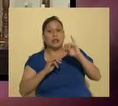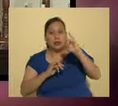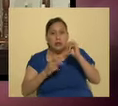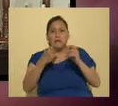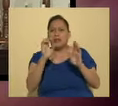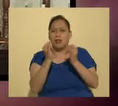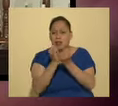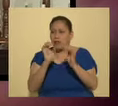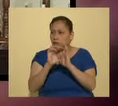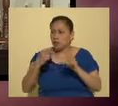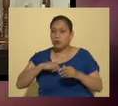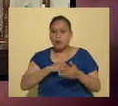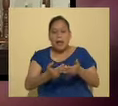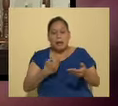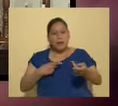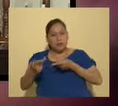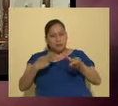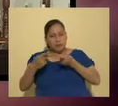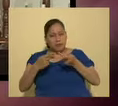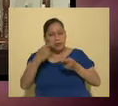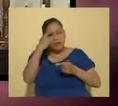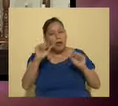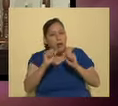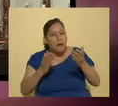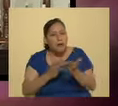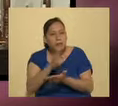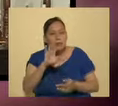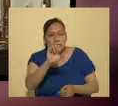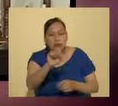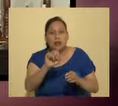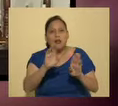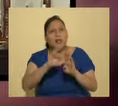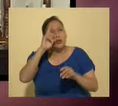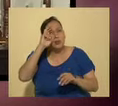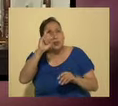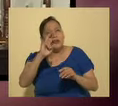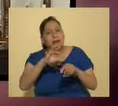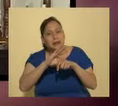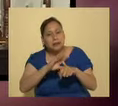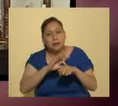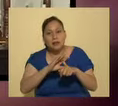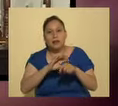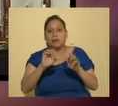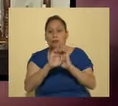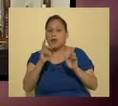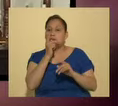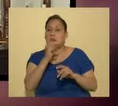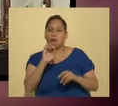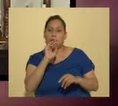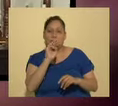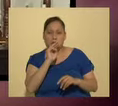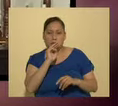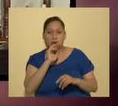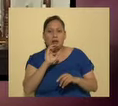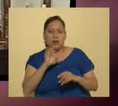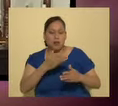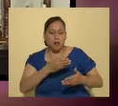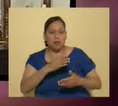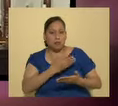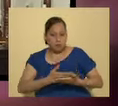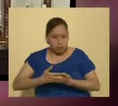nos estamos preparando para alcanzar y para tocar ese sueño maravilloso como es la paternidad y la